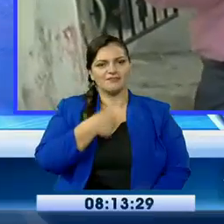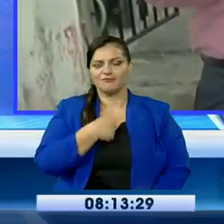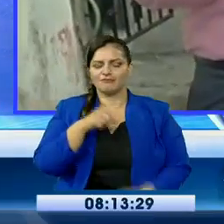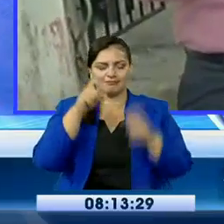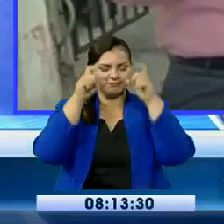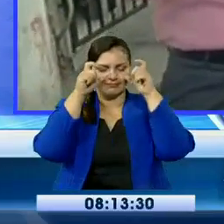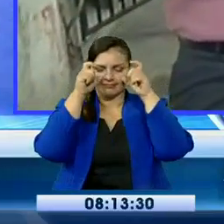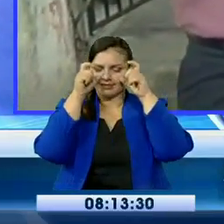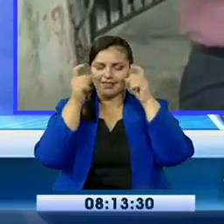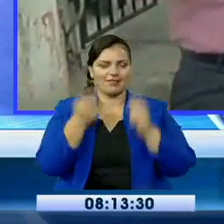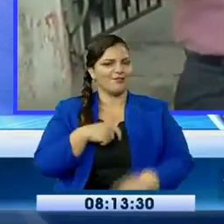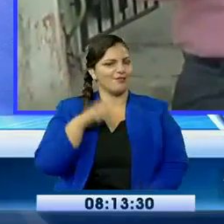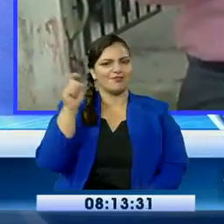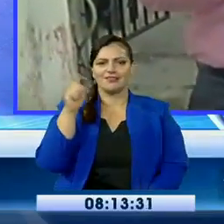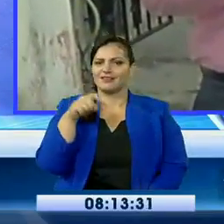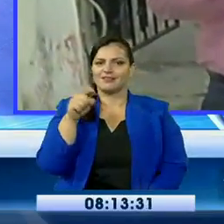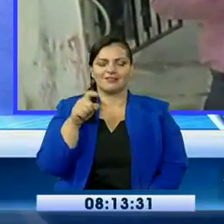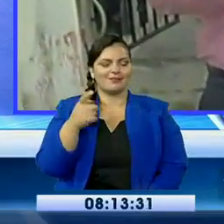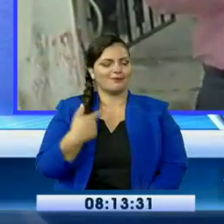no quiere.